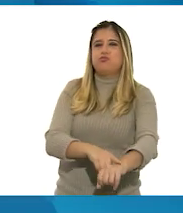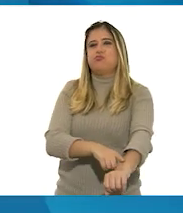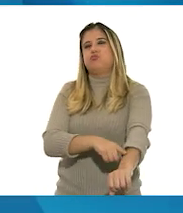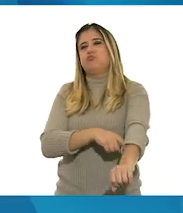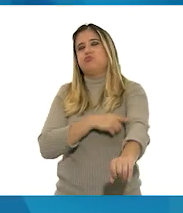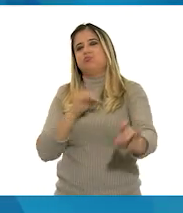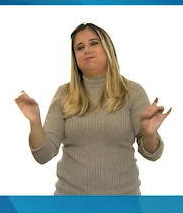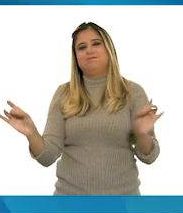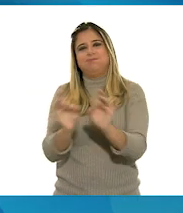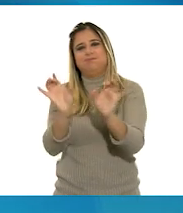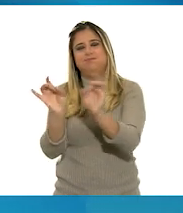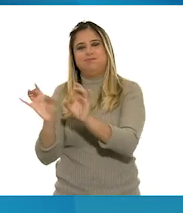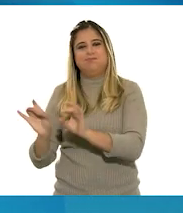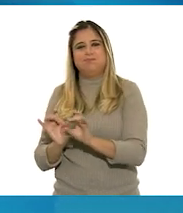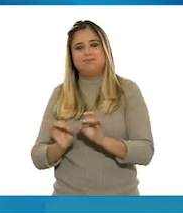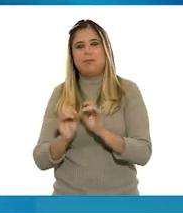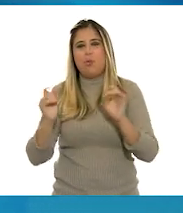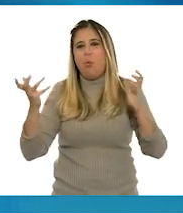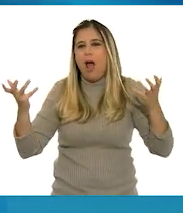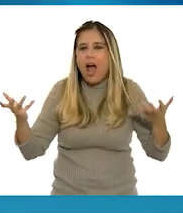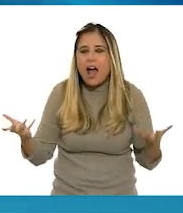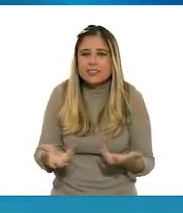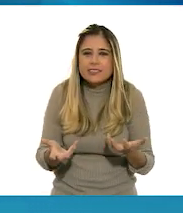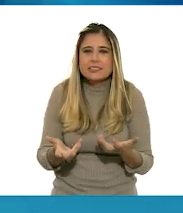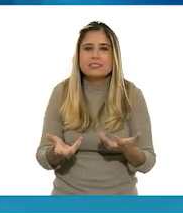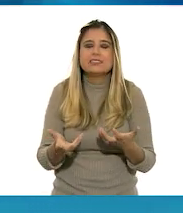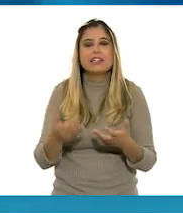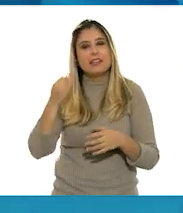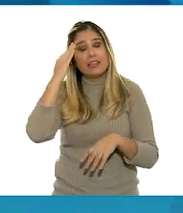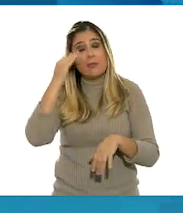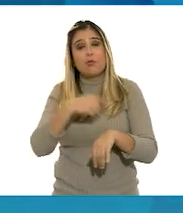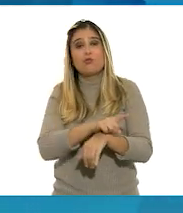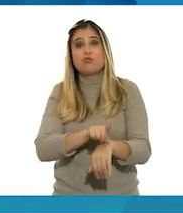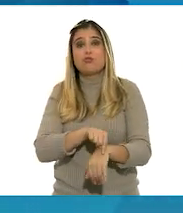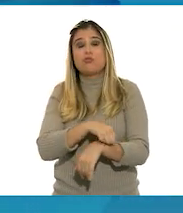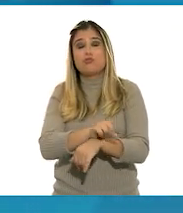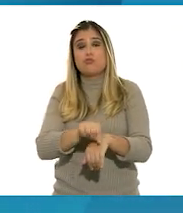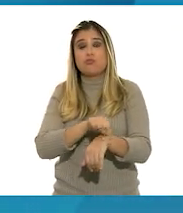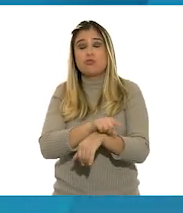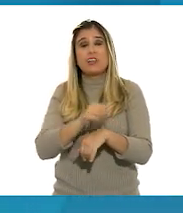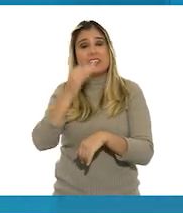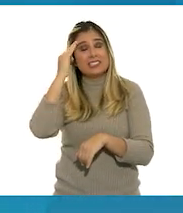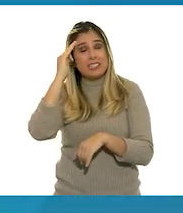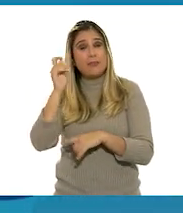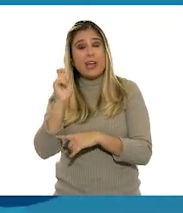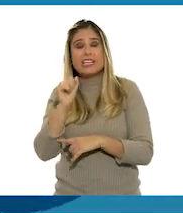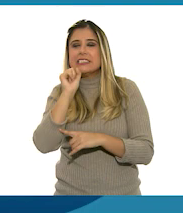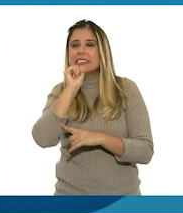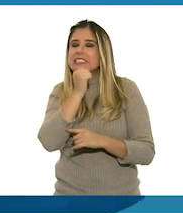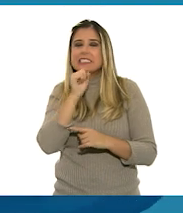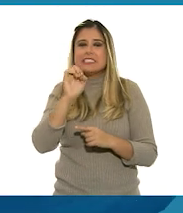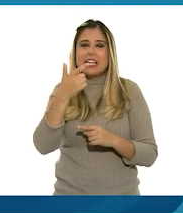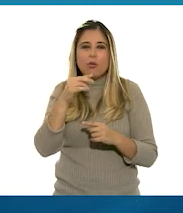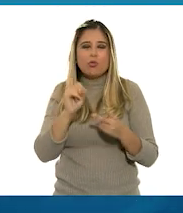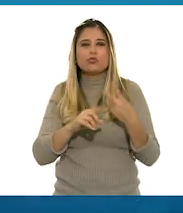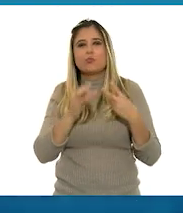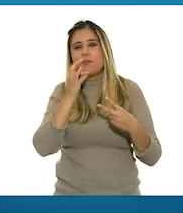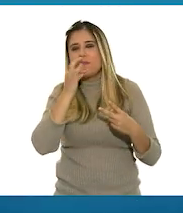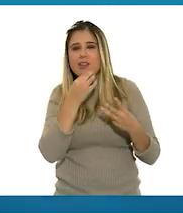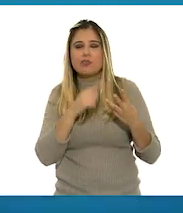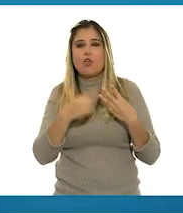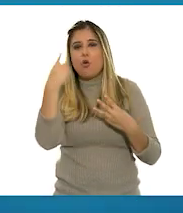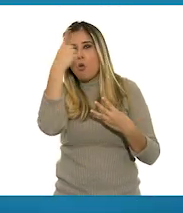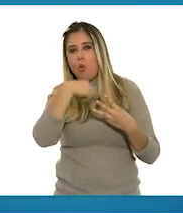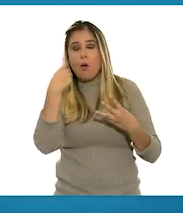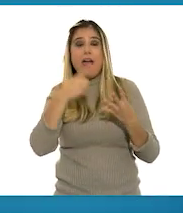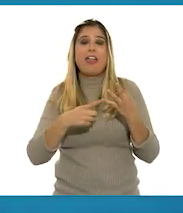o acontecimiento o una acción y que su unidad de medida del tiempo son los segundos, minutos,